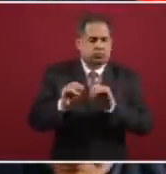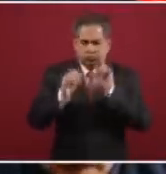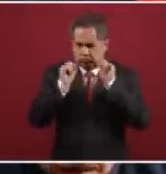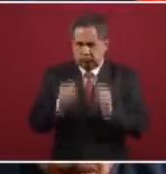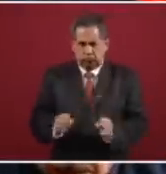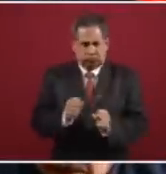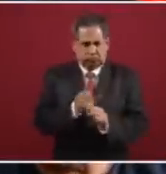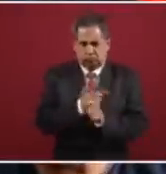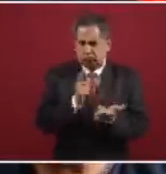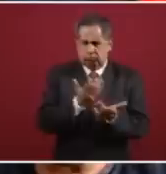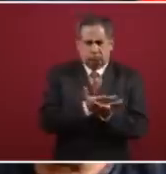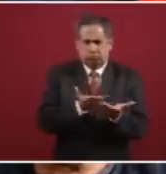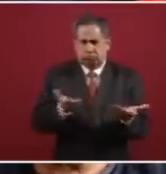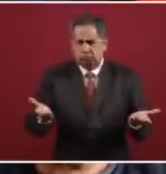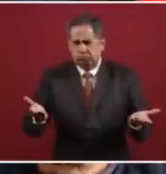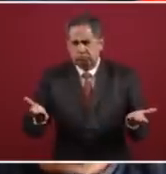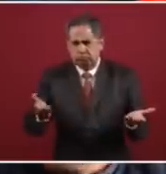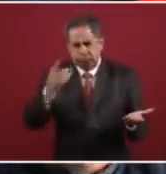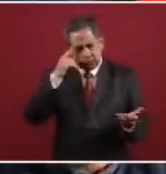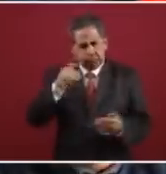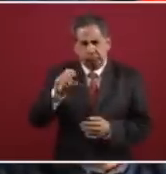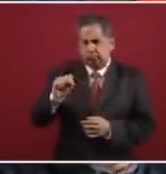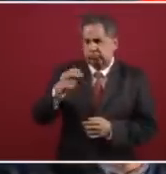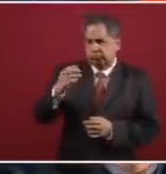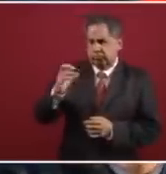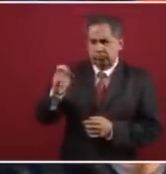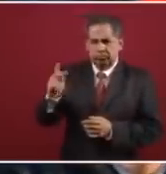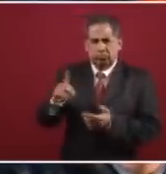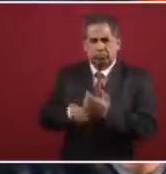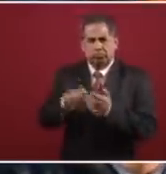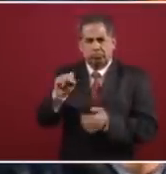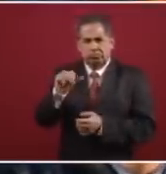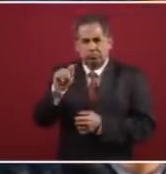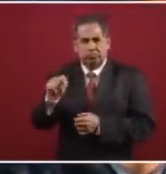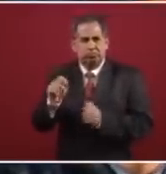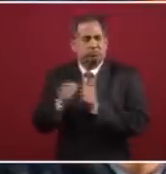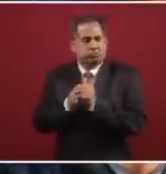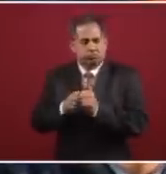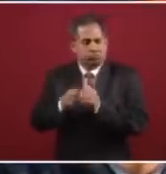seguridad en la Secretaría de Hacienda, en el SAT, para esto con